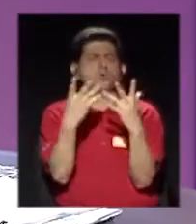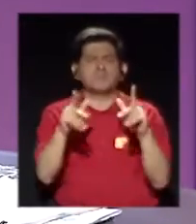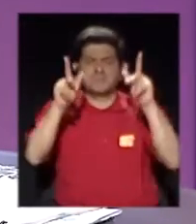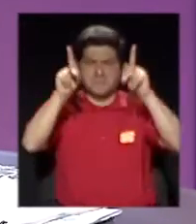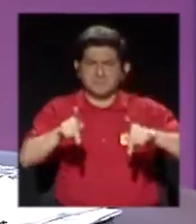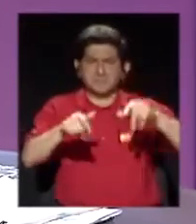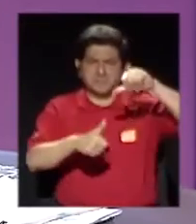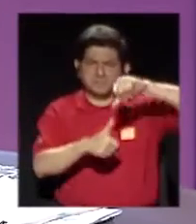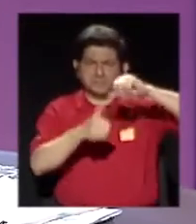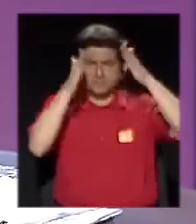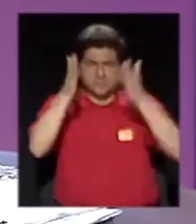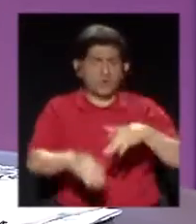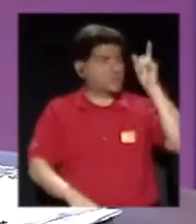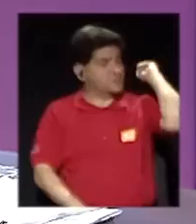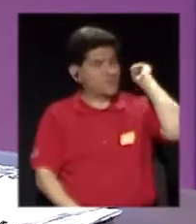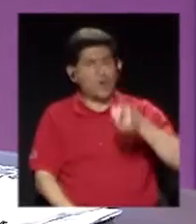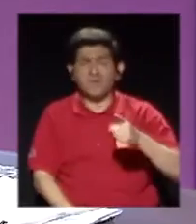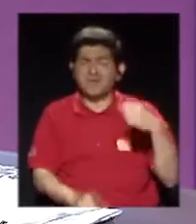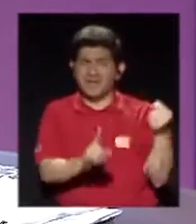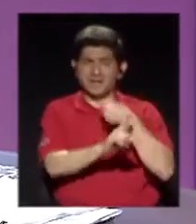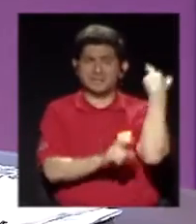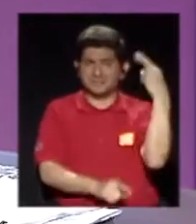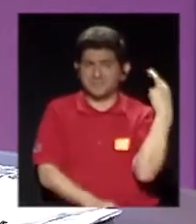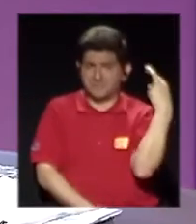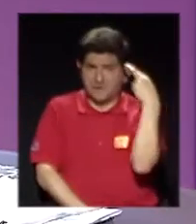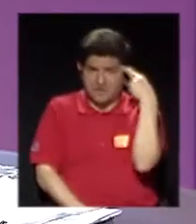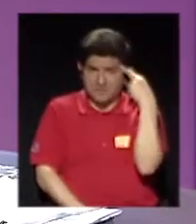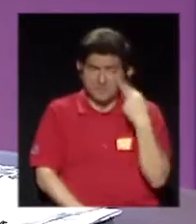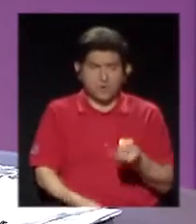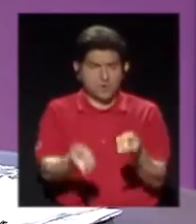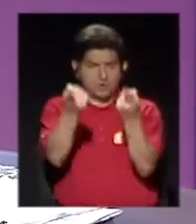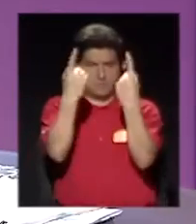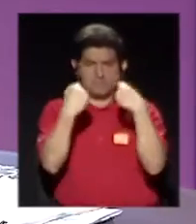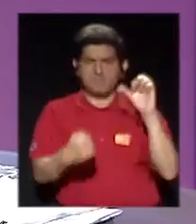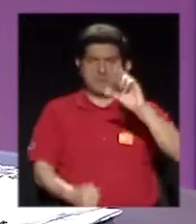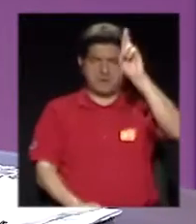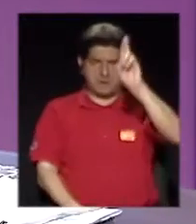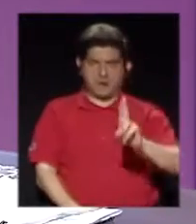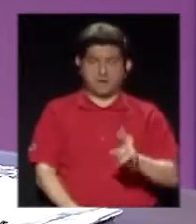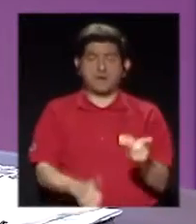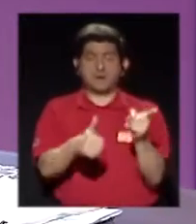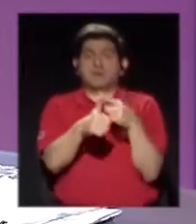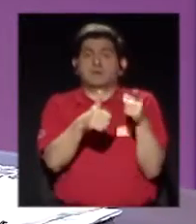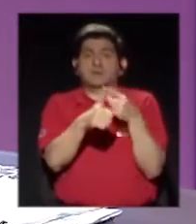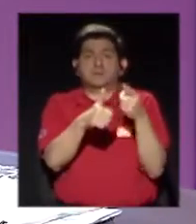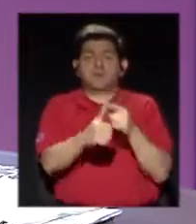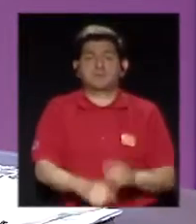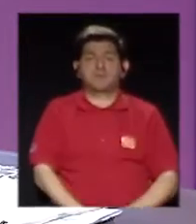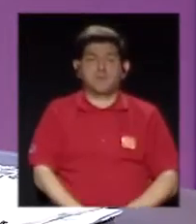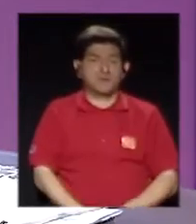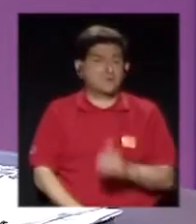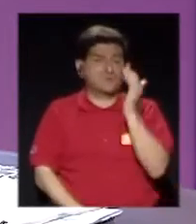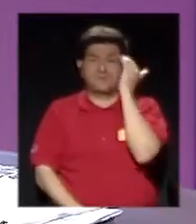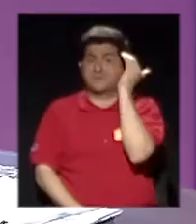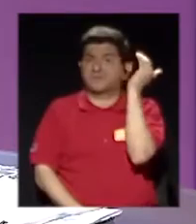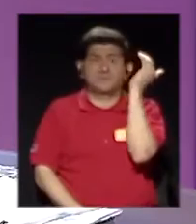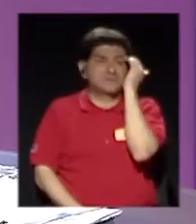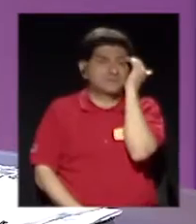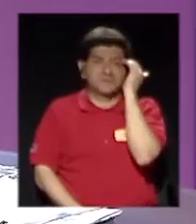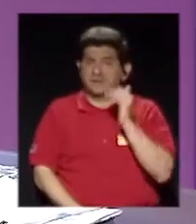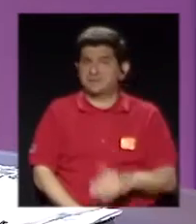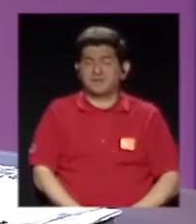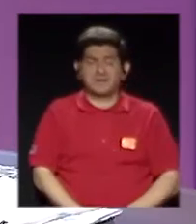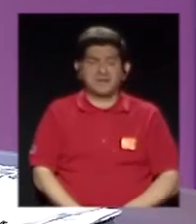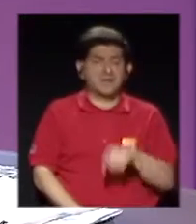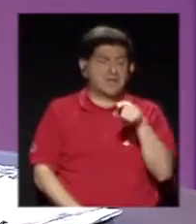centroamericanos que es forzados por la violencia llega en la costa rica y en primer lugar ni siquiera saben que pueden